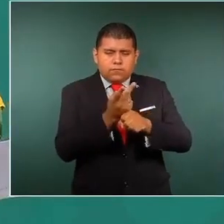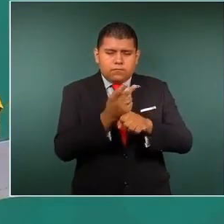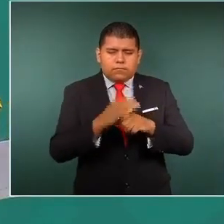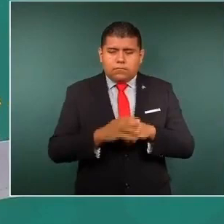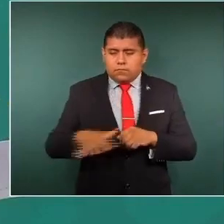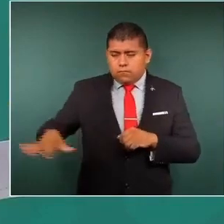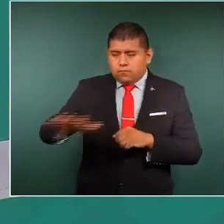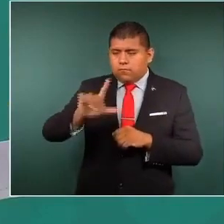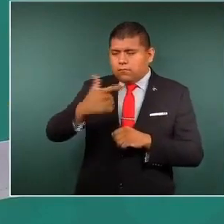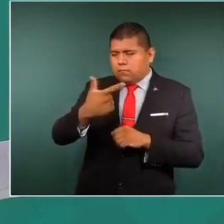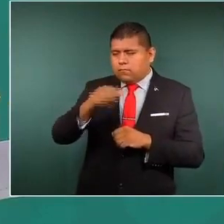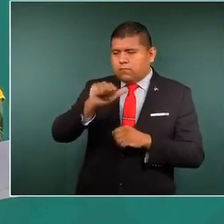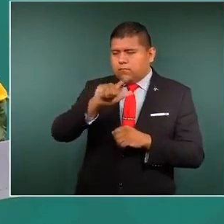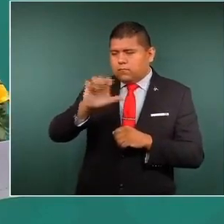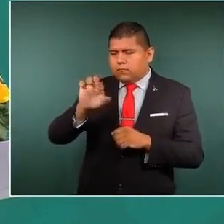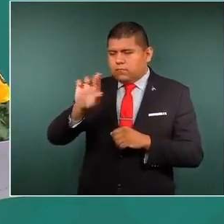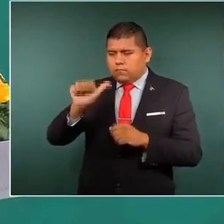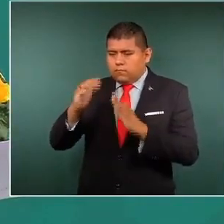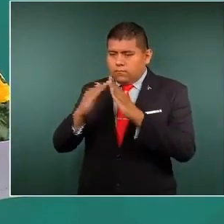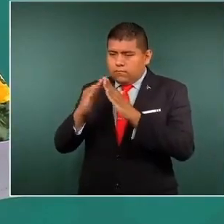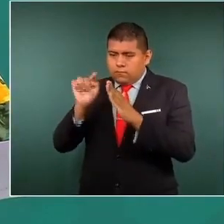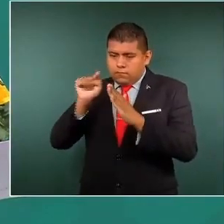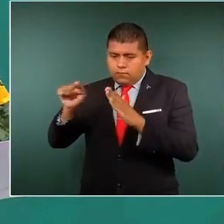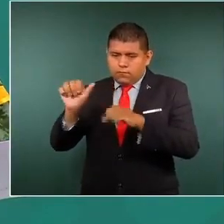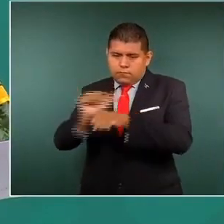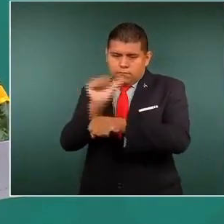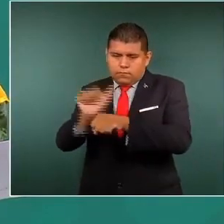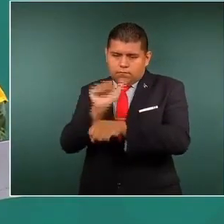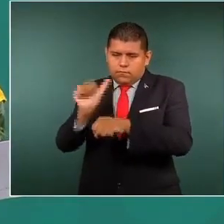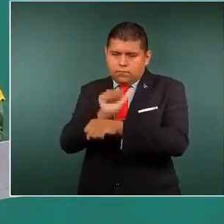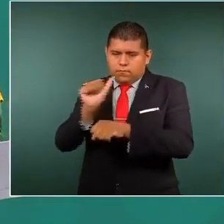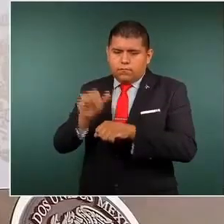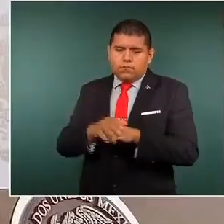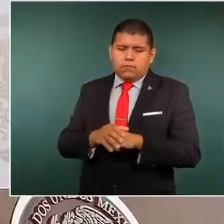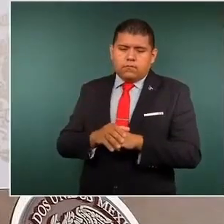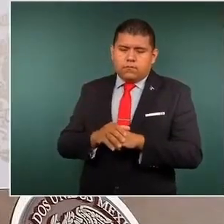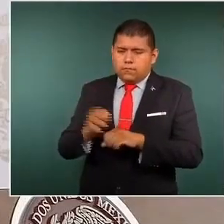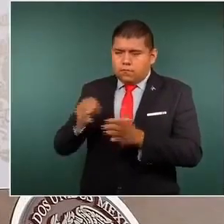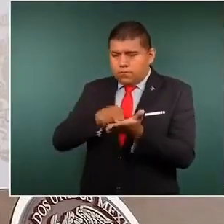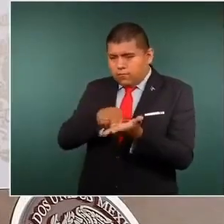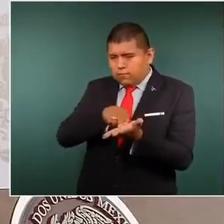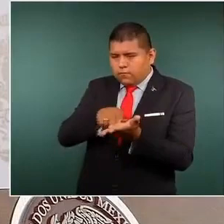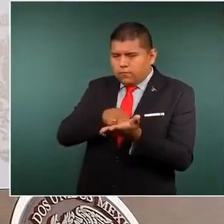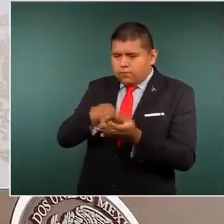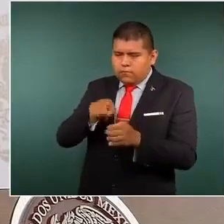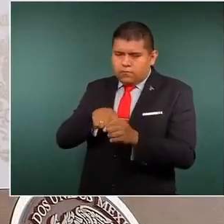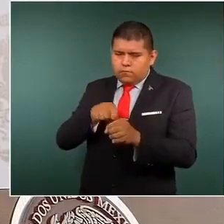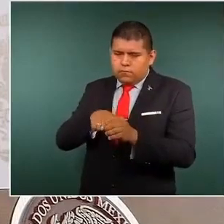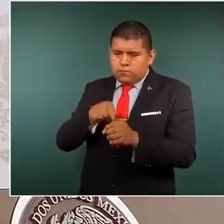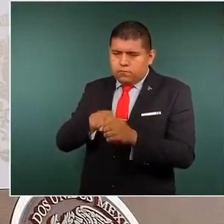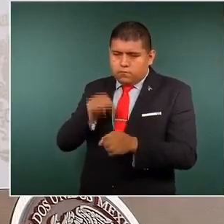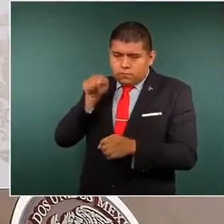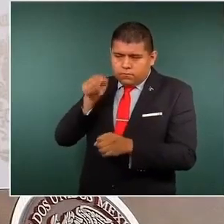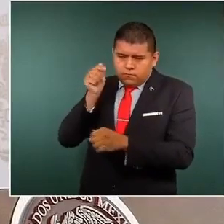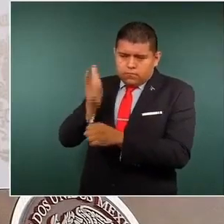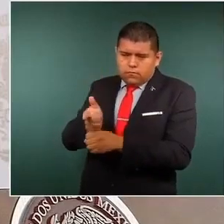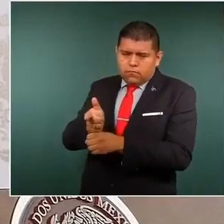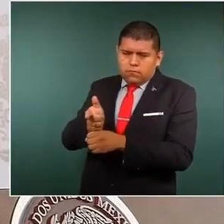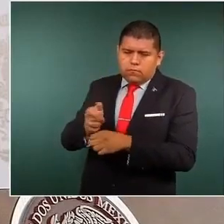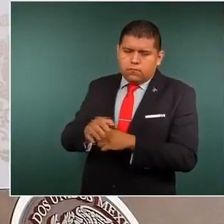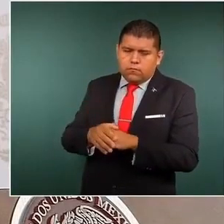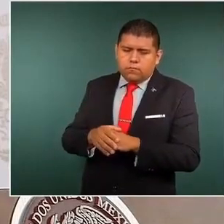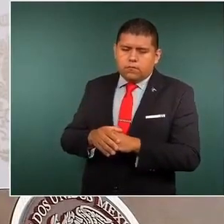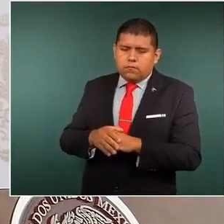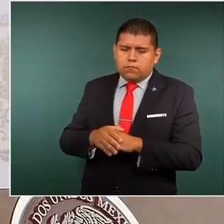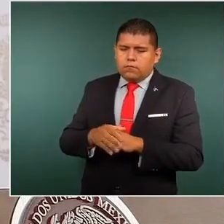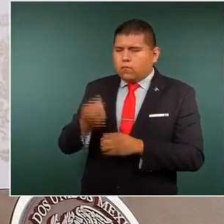la Gallera, donde estaba la camioneta sub negra y donde habíamos visto el ingreso